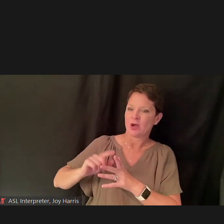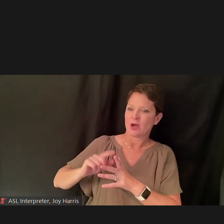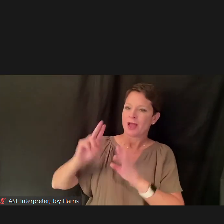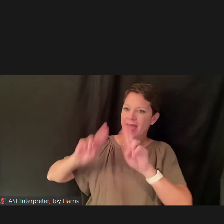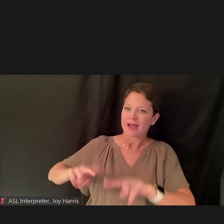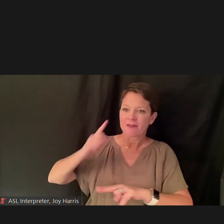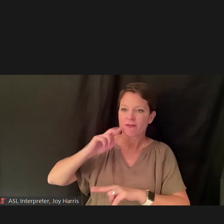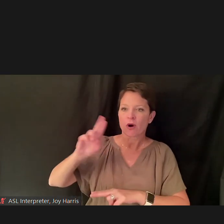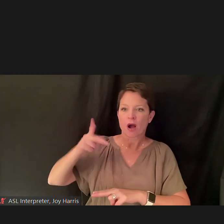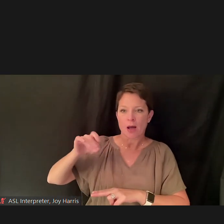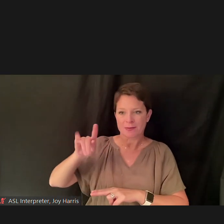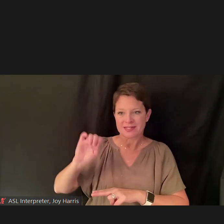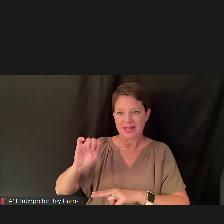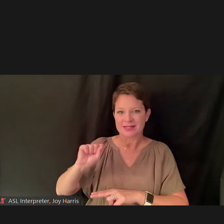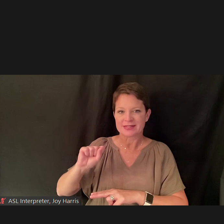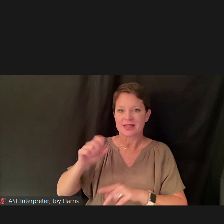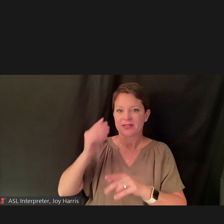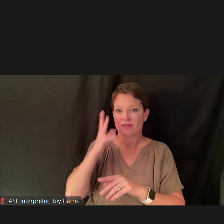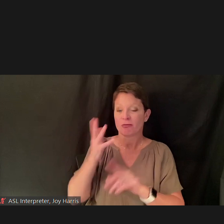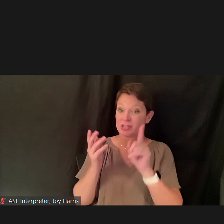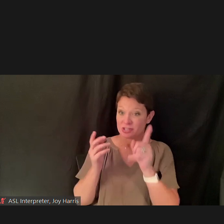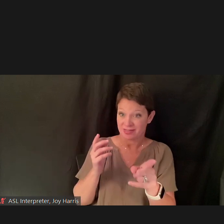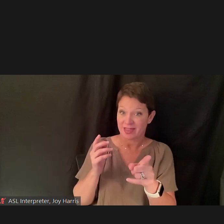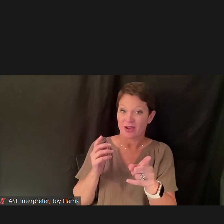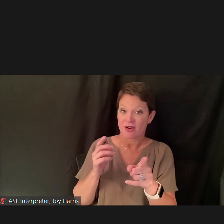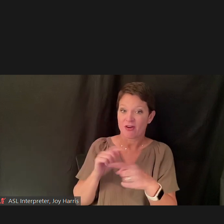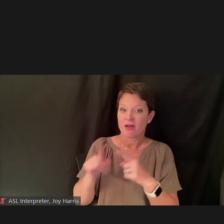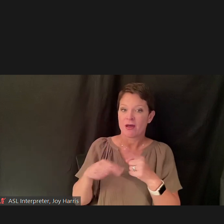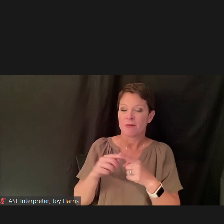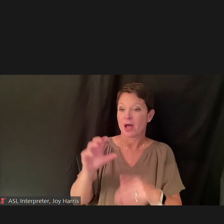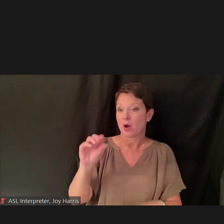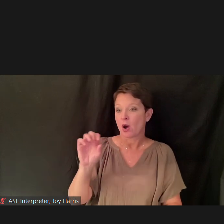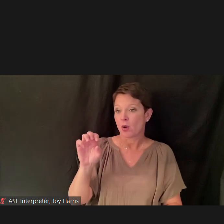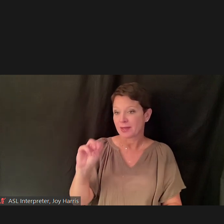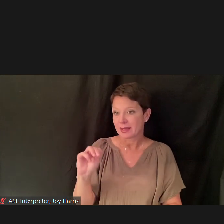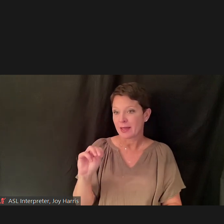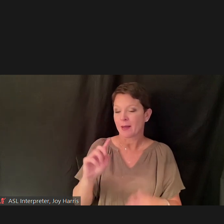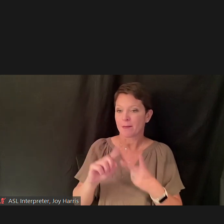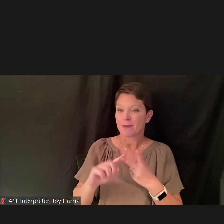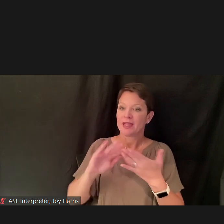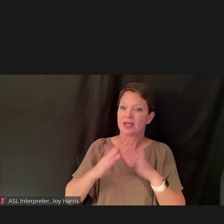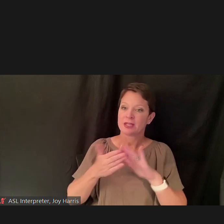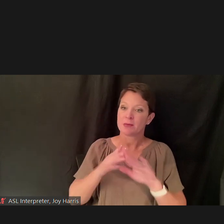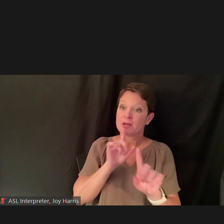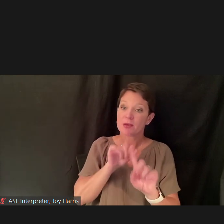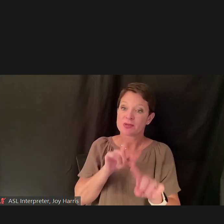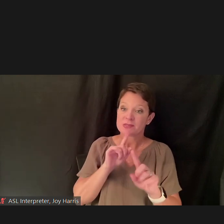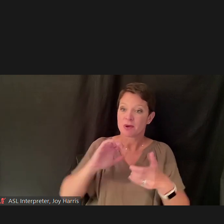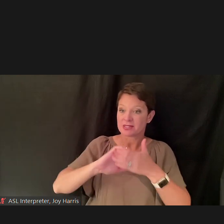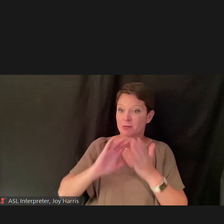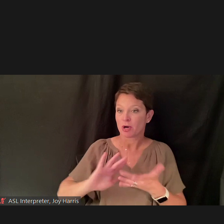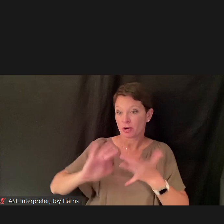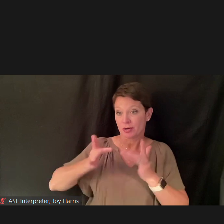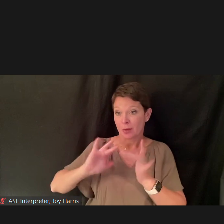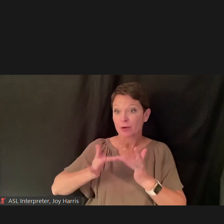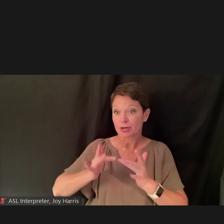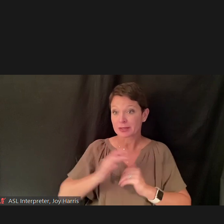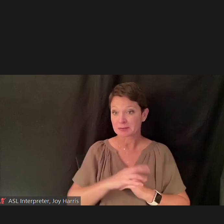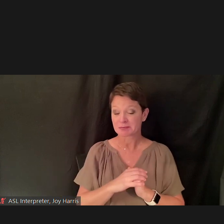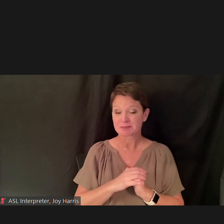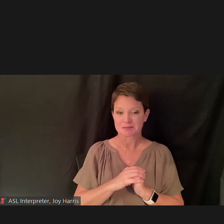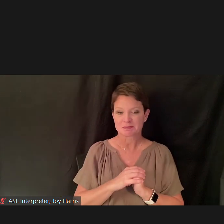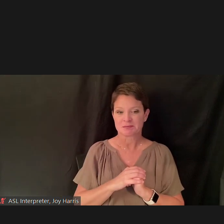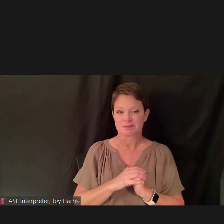Encontrará materiales cuando también les digo que pueden recibir actualizaciones y